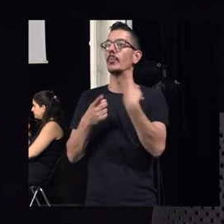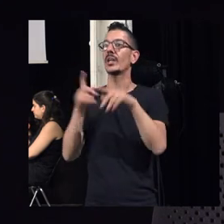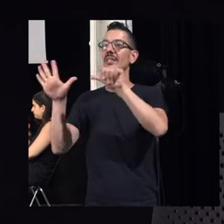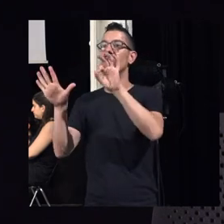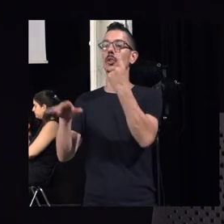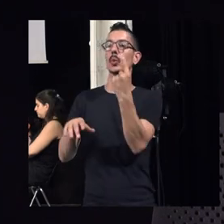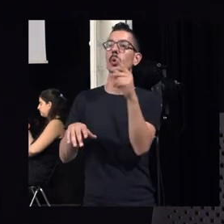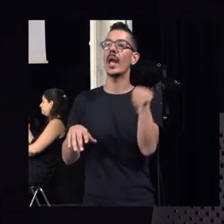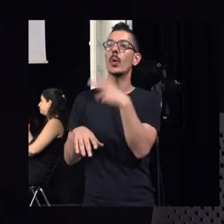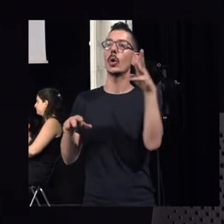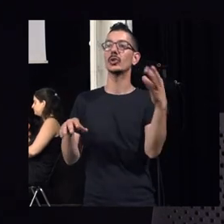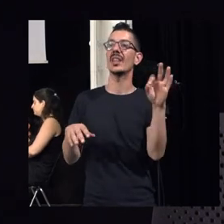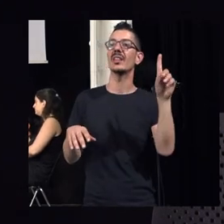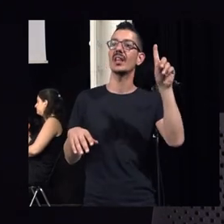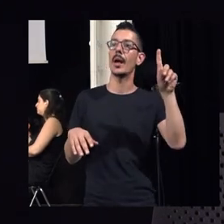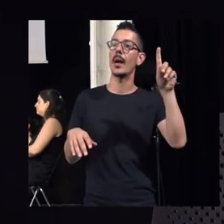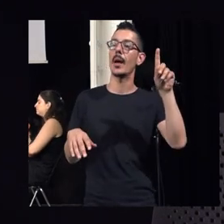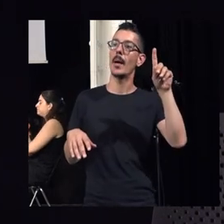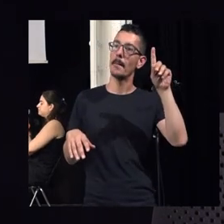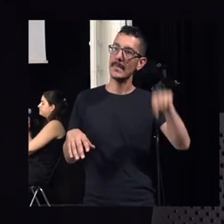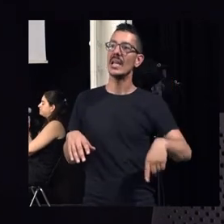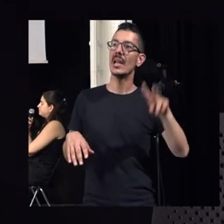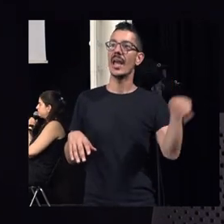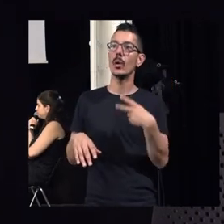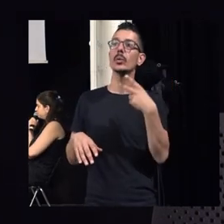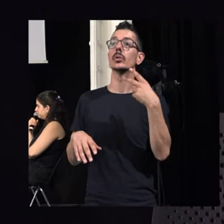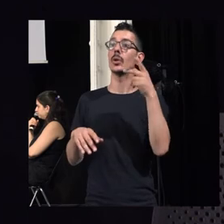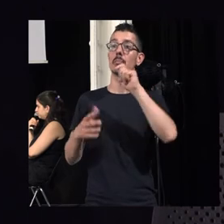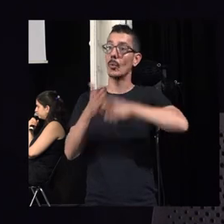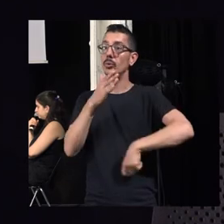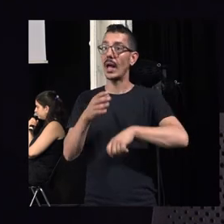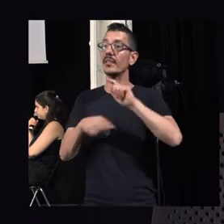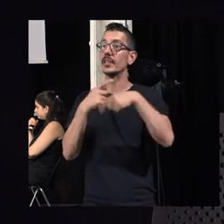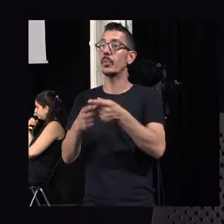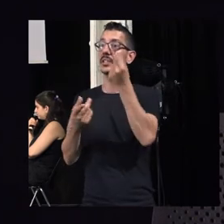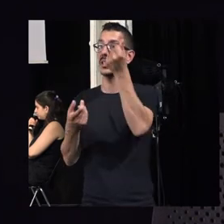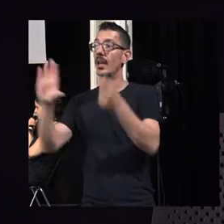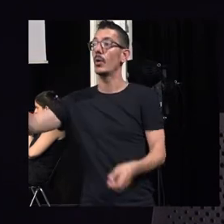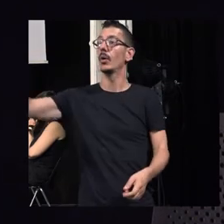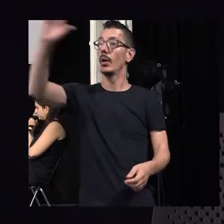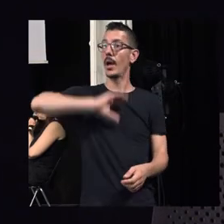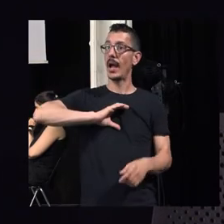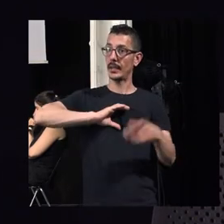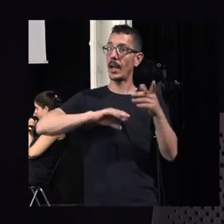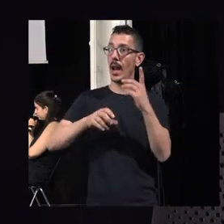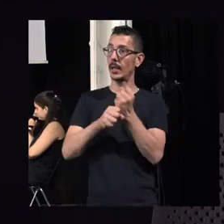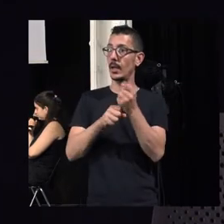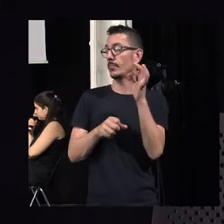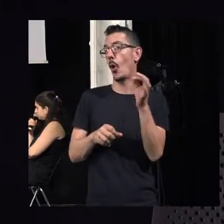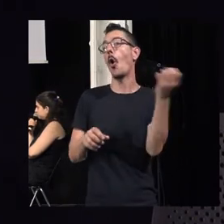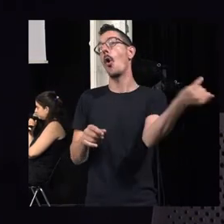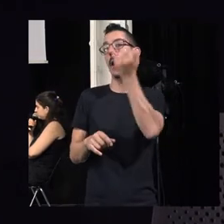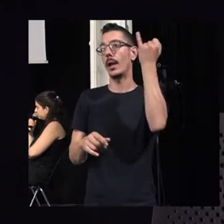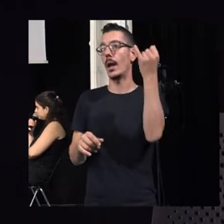o 30.000 euros que proponen de multa no nos los van a dar directamente a nosotras. Estaría genial que nos dieran 30.000 euros por una multa, estaría